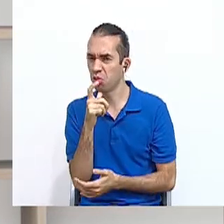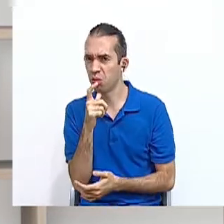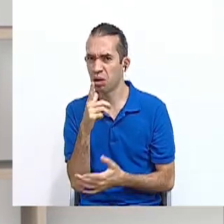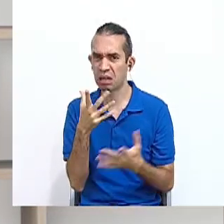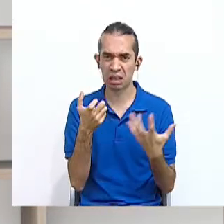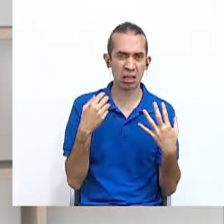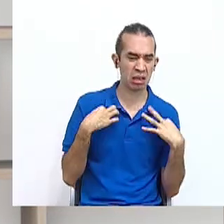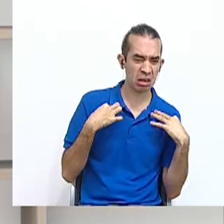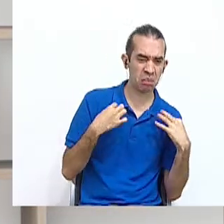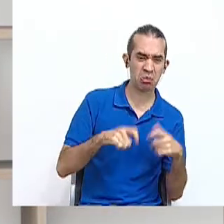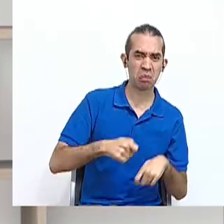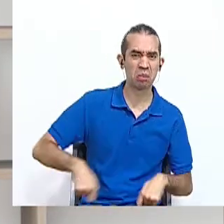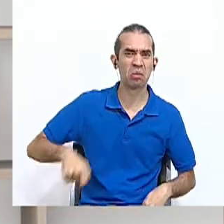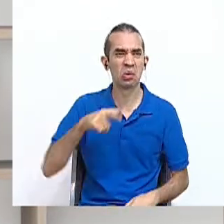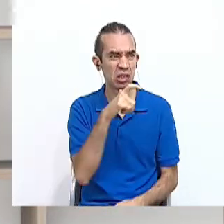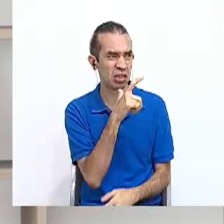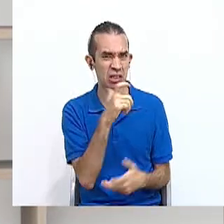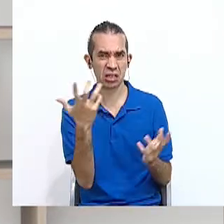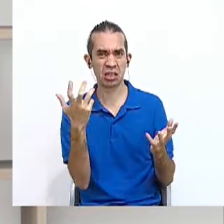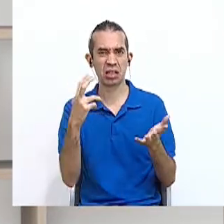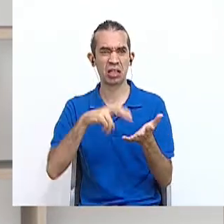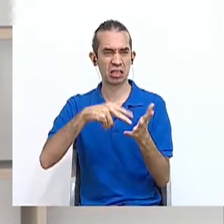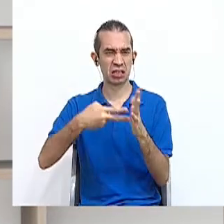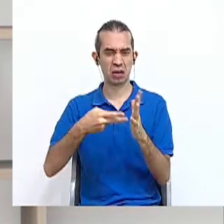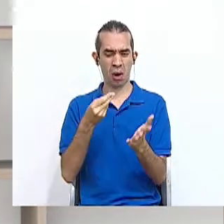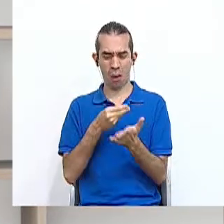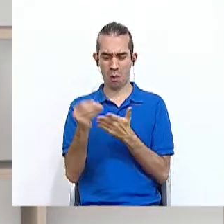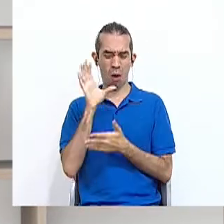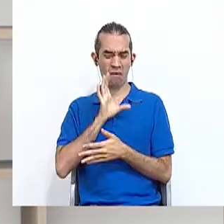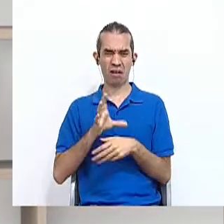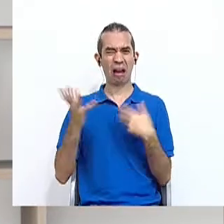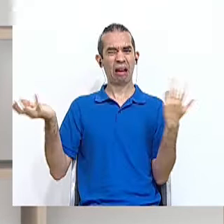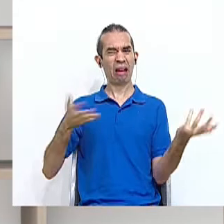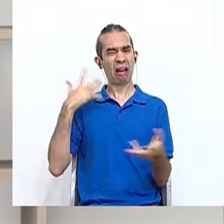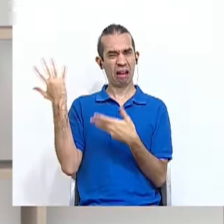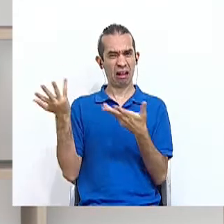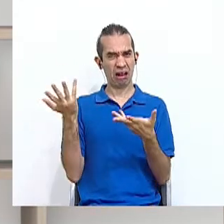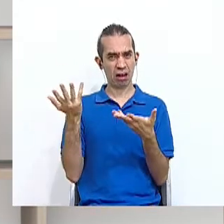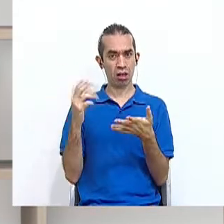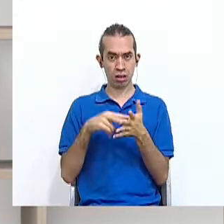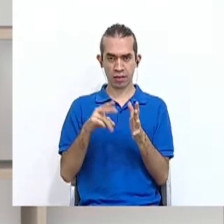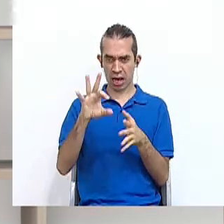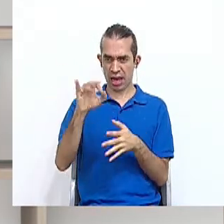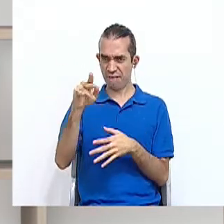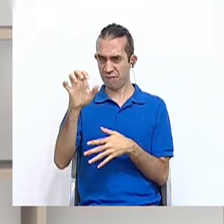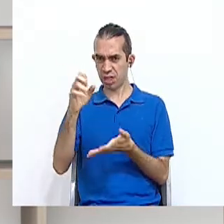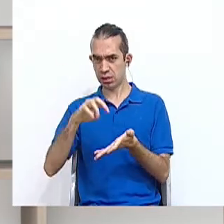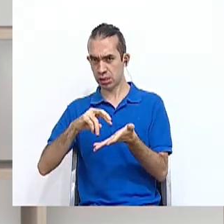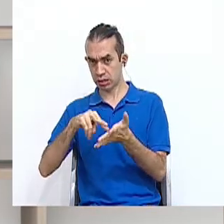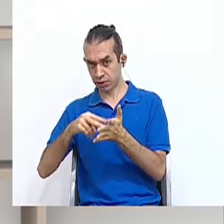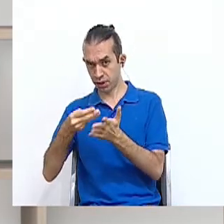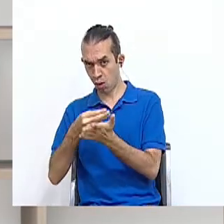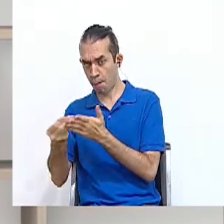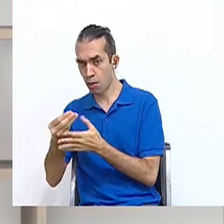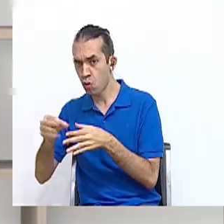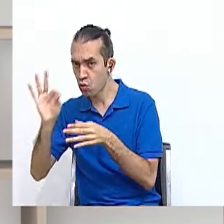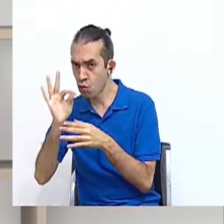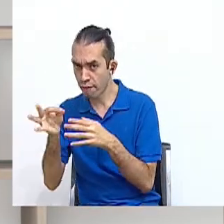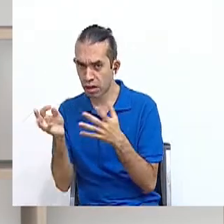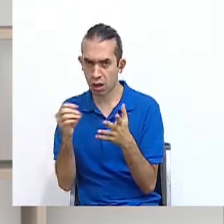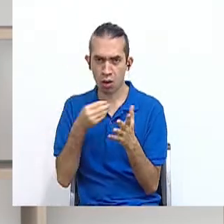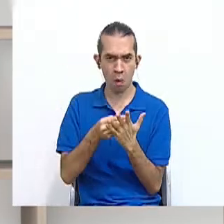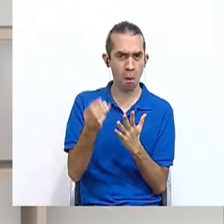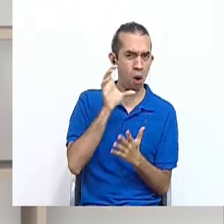o la correa? ¿Qué significa eso de compró café? ¿Compró café para hacer en polvo o qué compró? Ese es el problema cuando